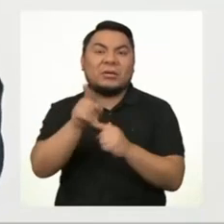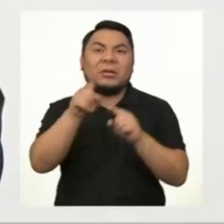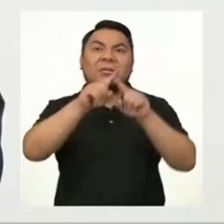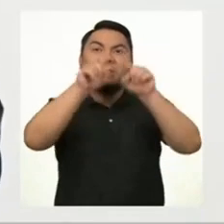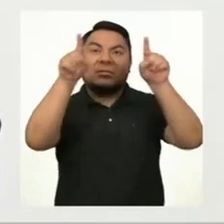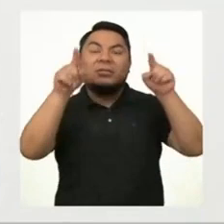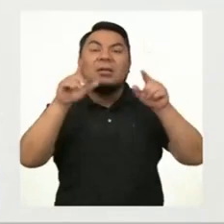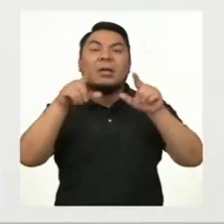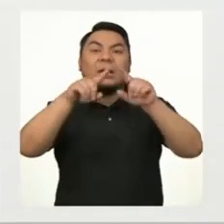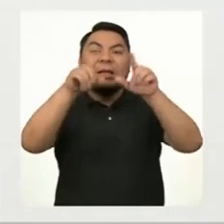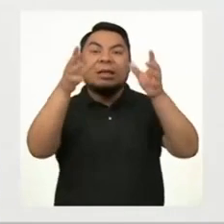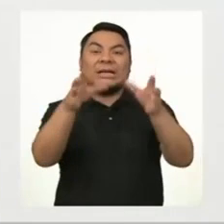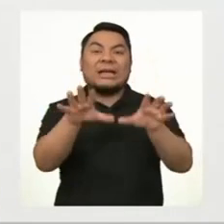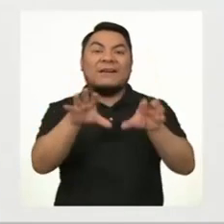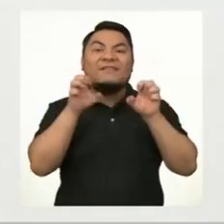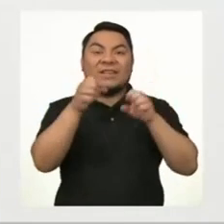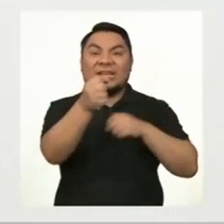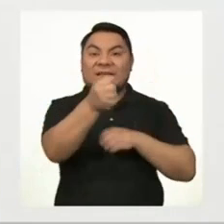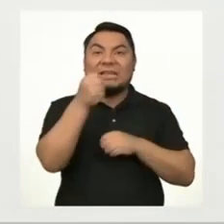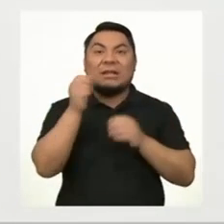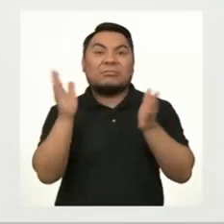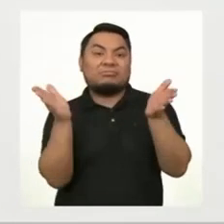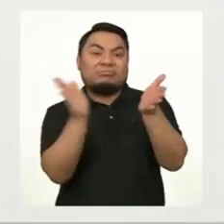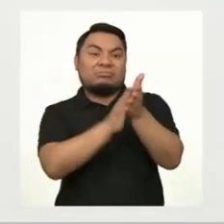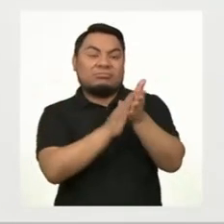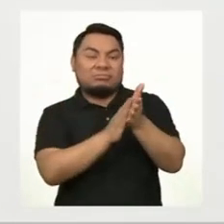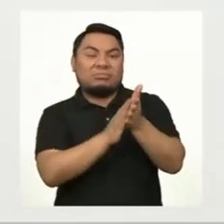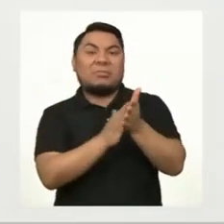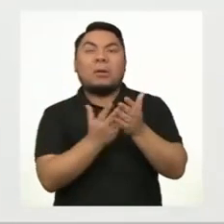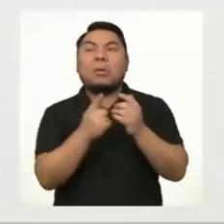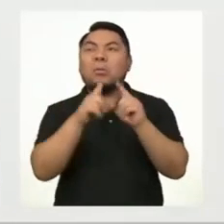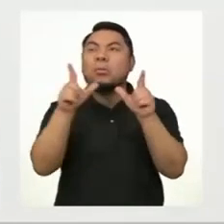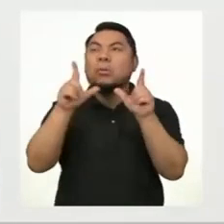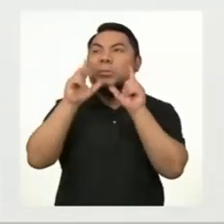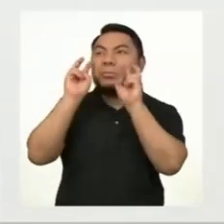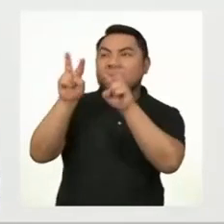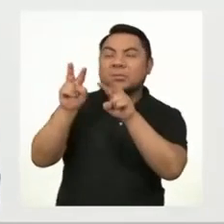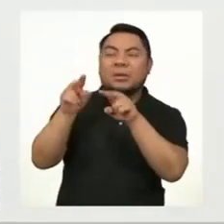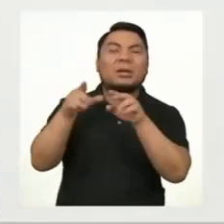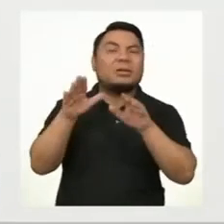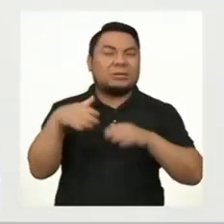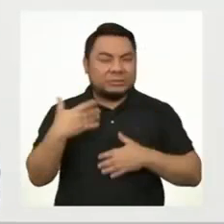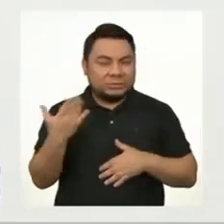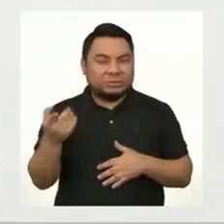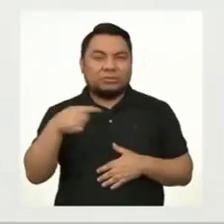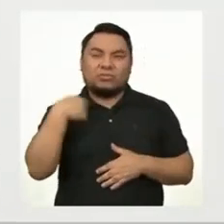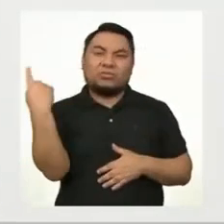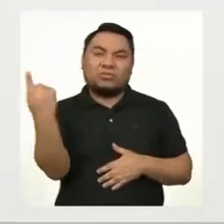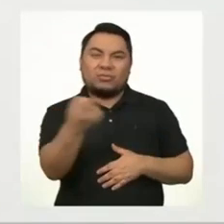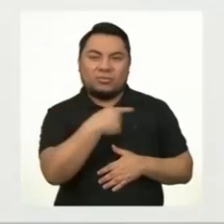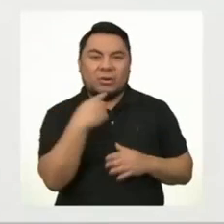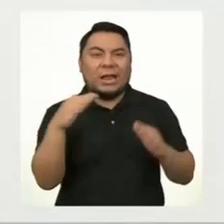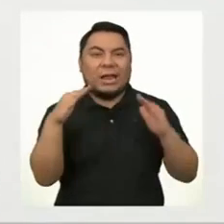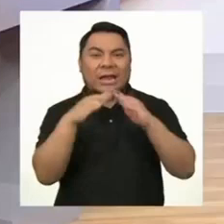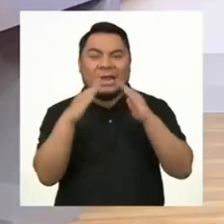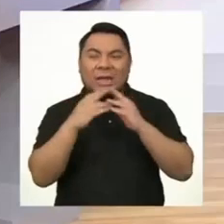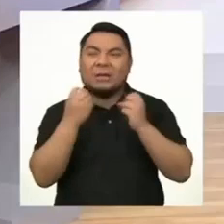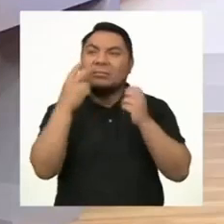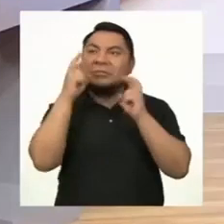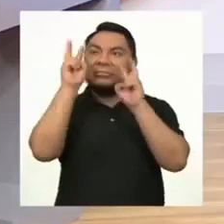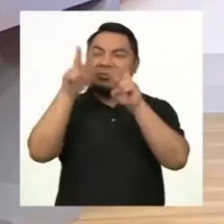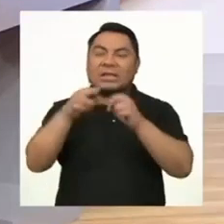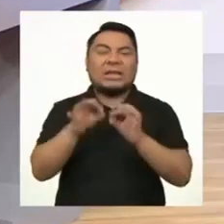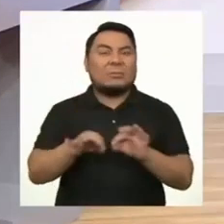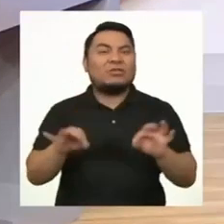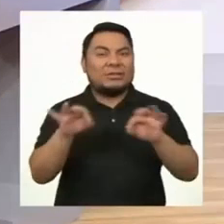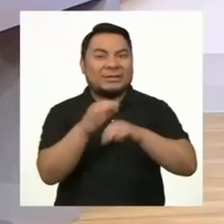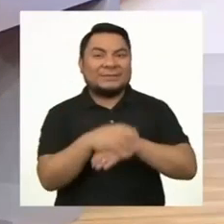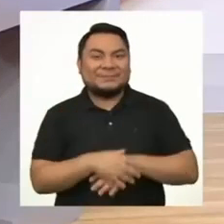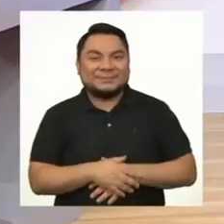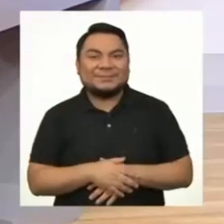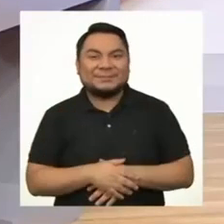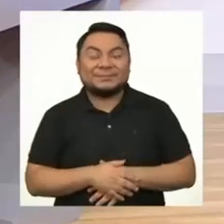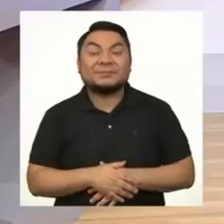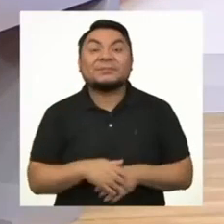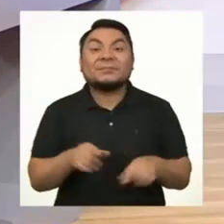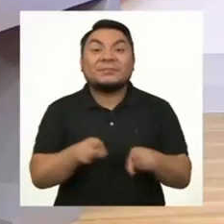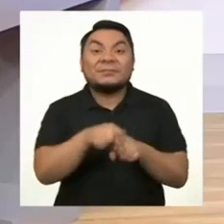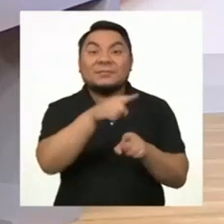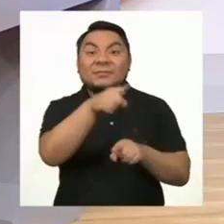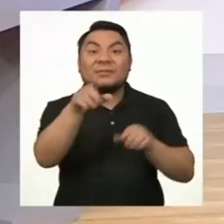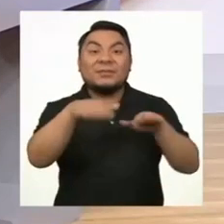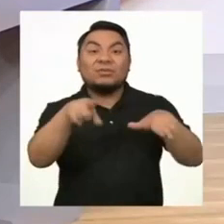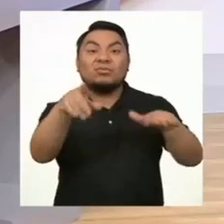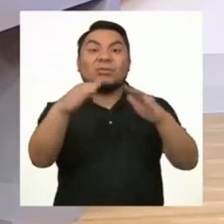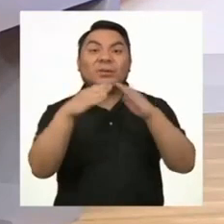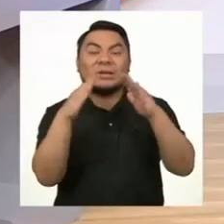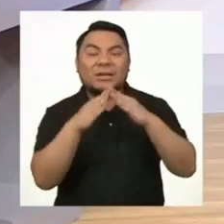el refrigerador o en un lugar visible. Servirá para todas y todos en casa. Además, chicas y chicos